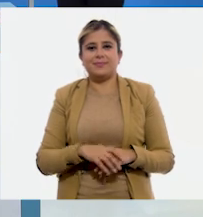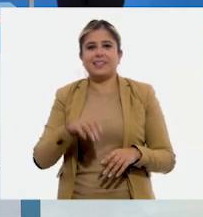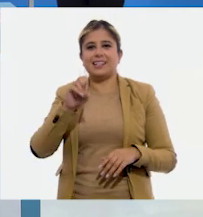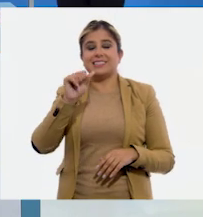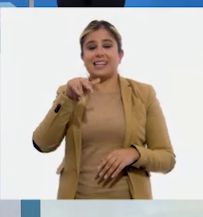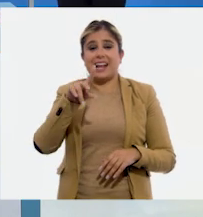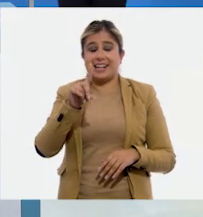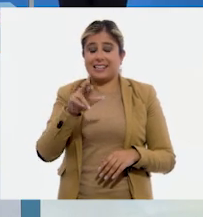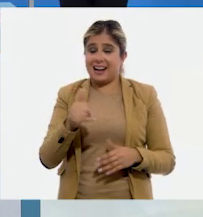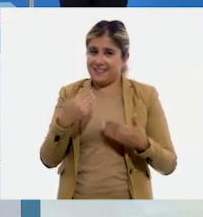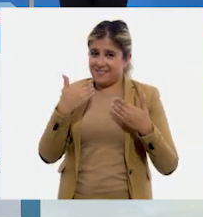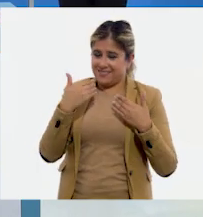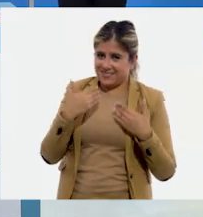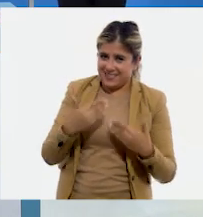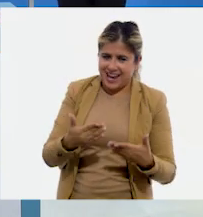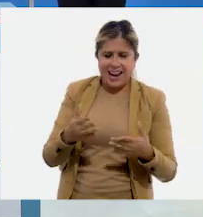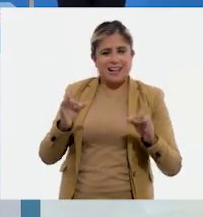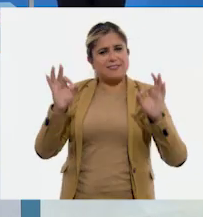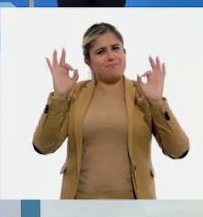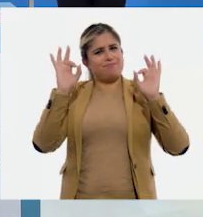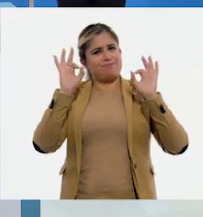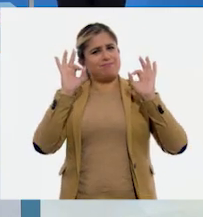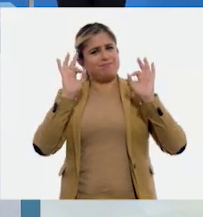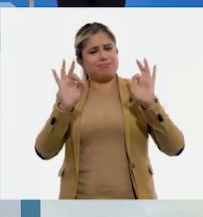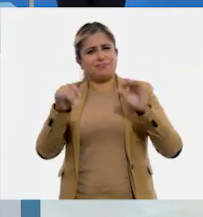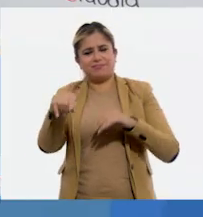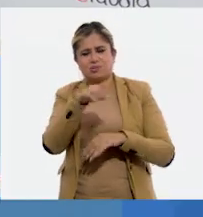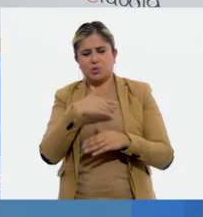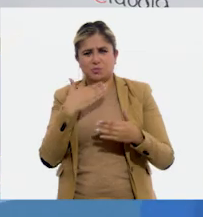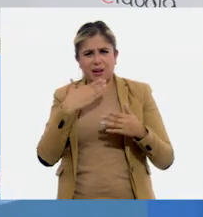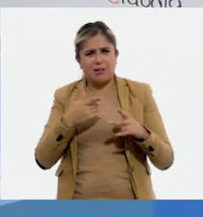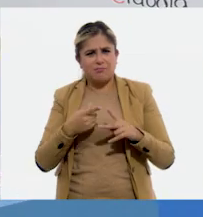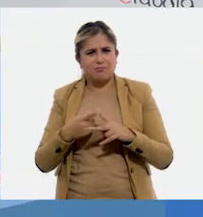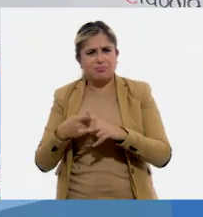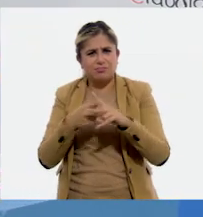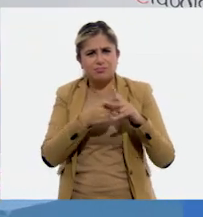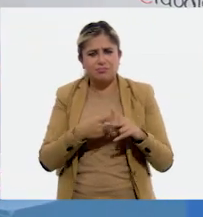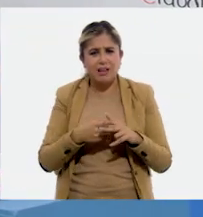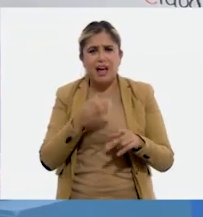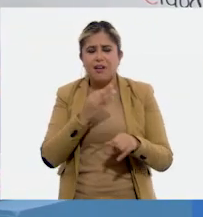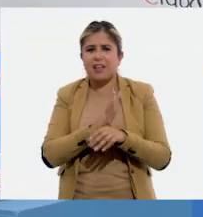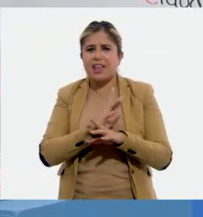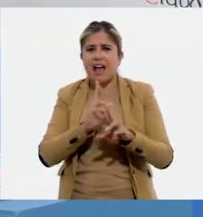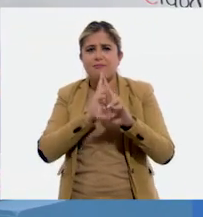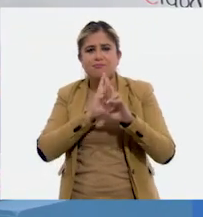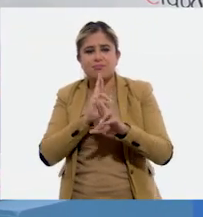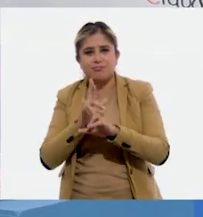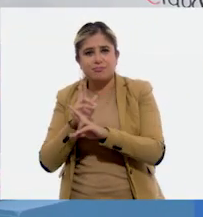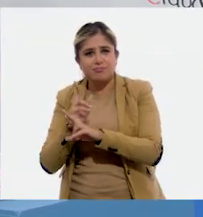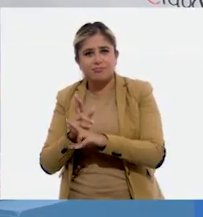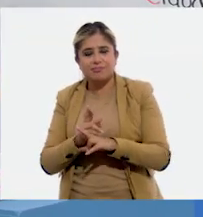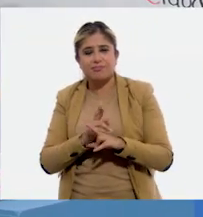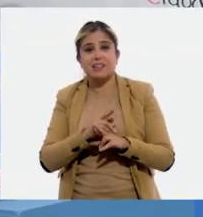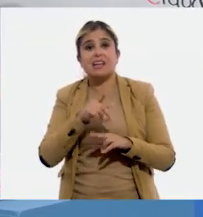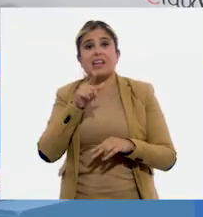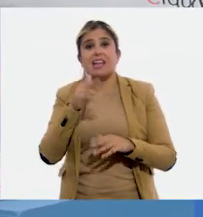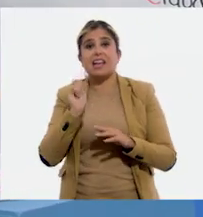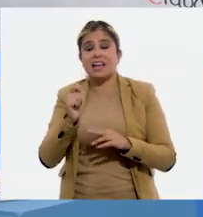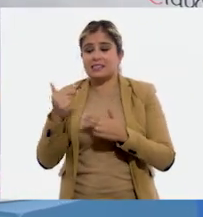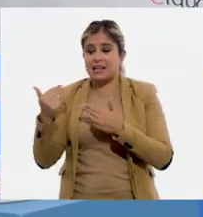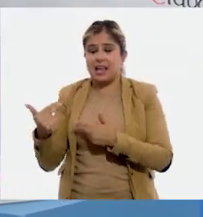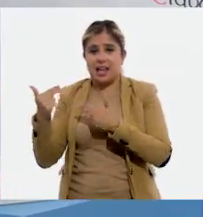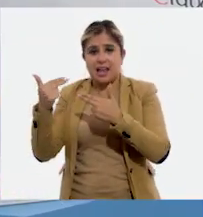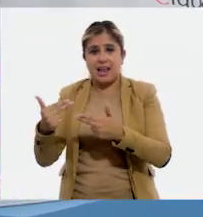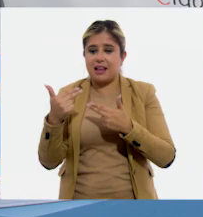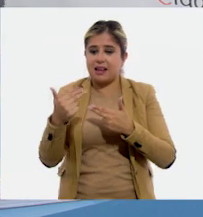¡Sandra! ¡Muy bien! ¡Excelente trabajo! Hemos resuelto el problema de la herencia y